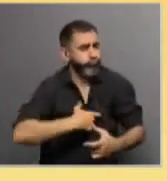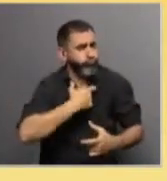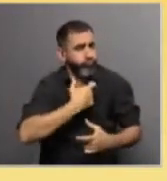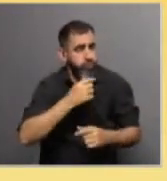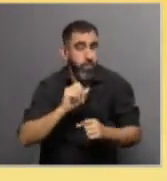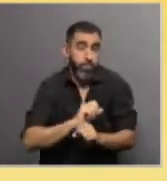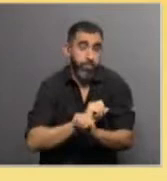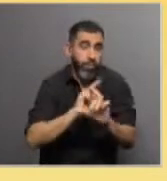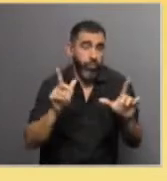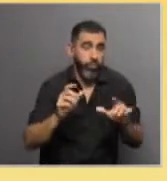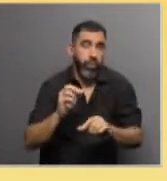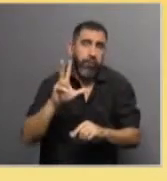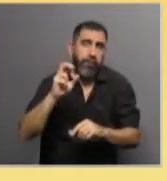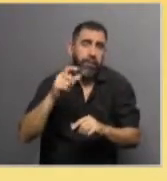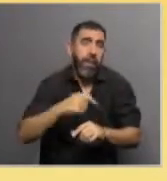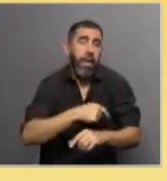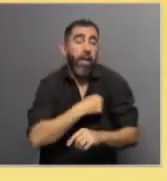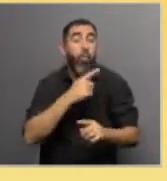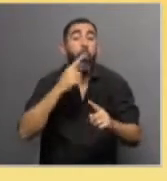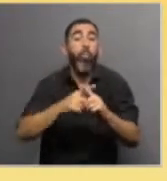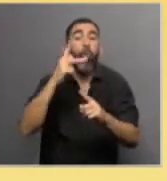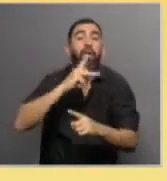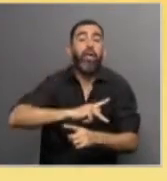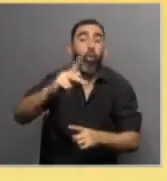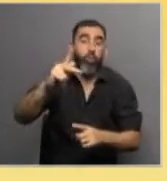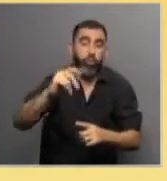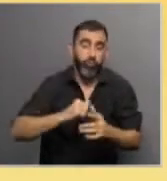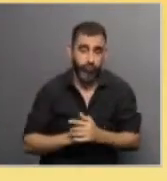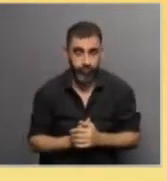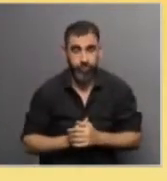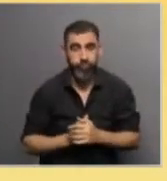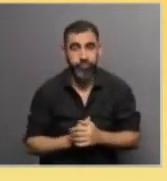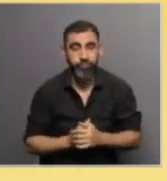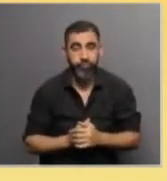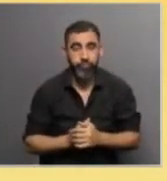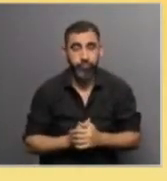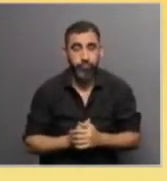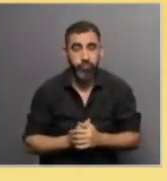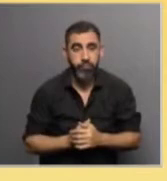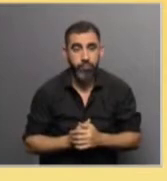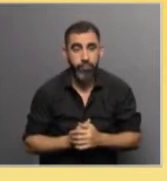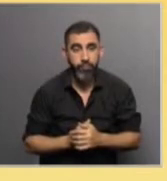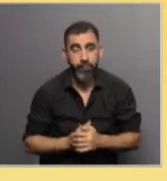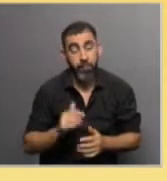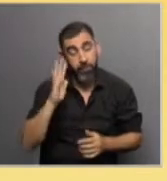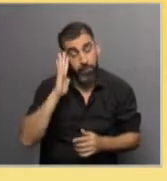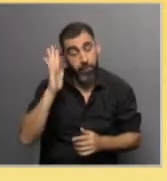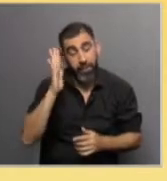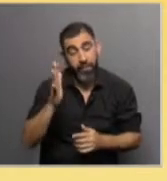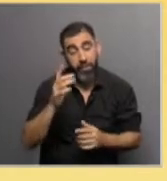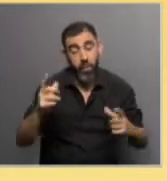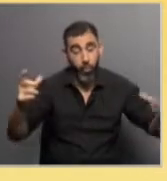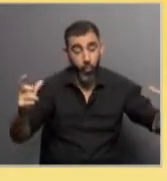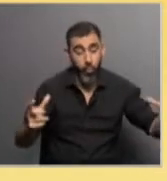aproximadamente 30 grados por kilómetro, o 1 grado cada 100 metros. Si tenemos en cuenta que los